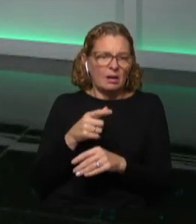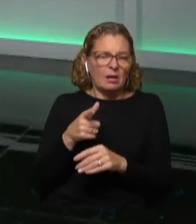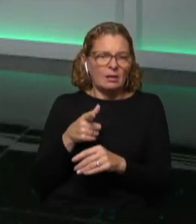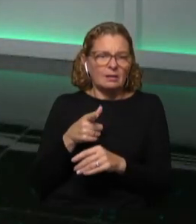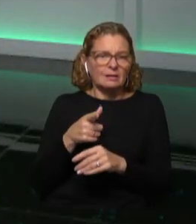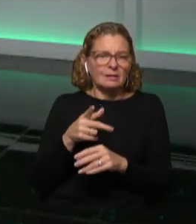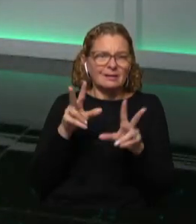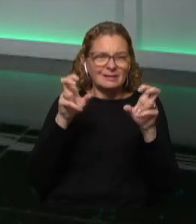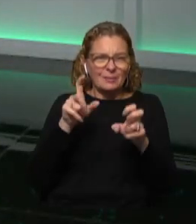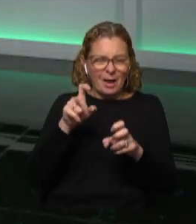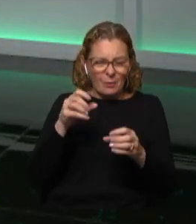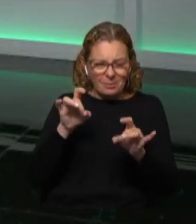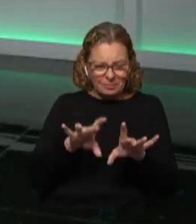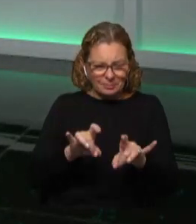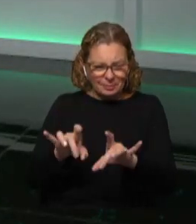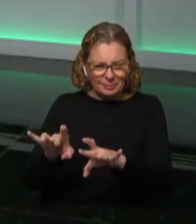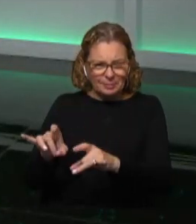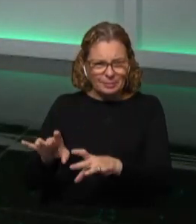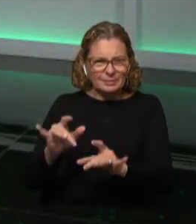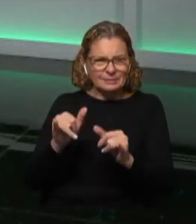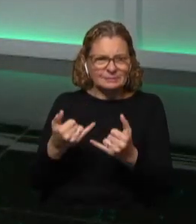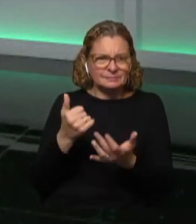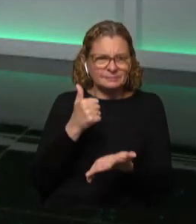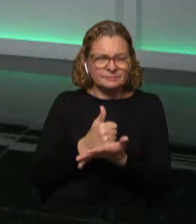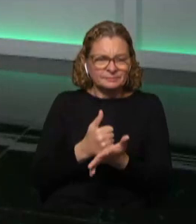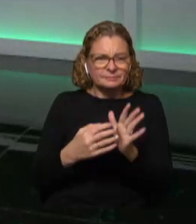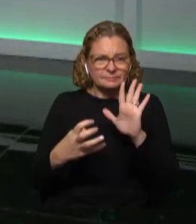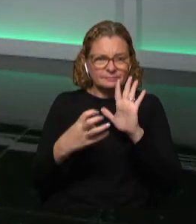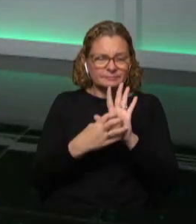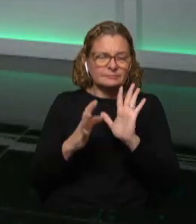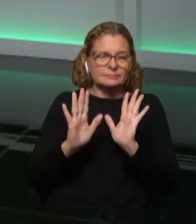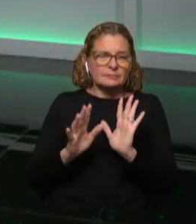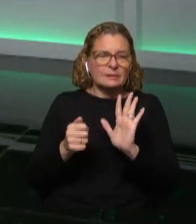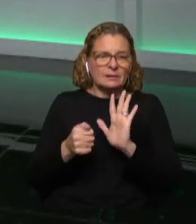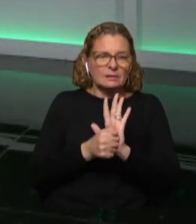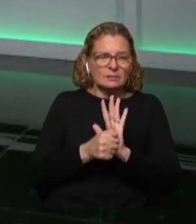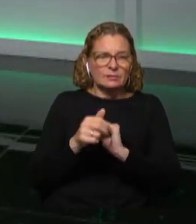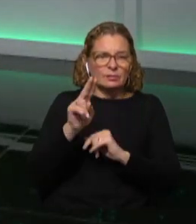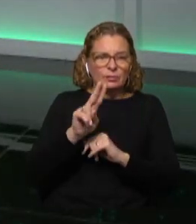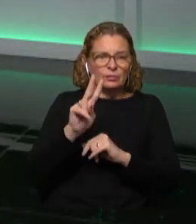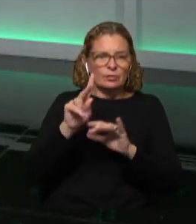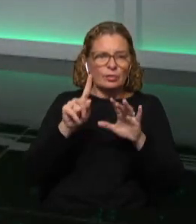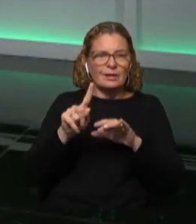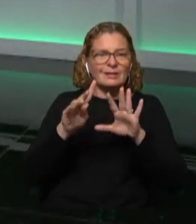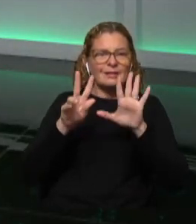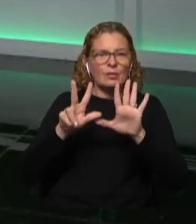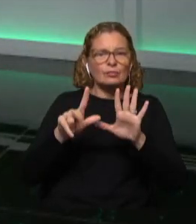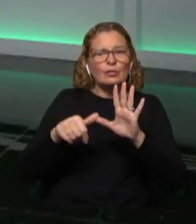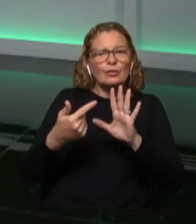de envenenar el agua o los alimentos, por ejemplo, ya está también en el Código Penal, artículo 218, y hay